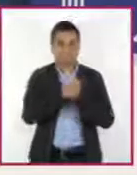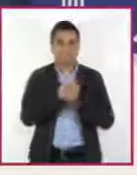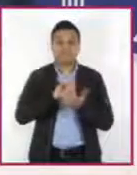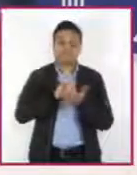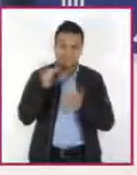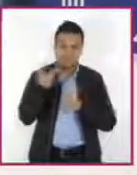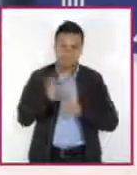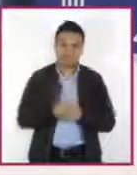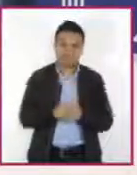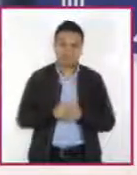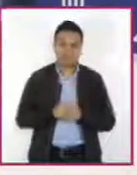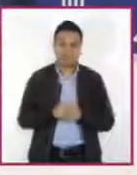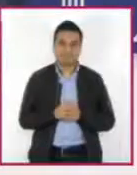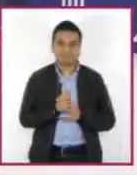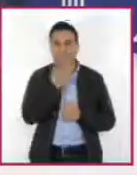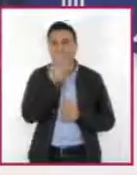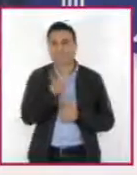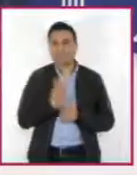Gracias. Muy bien.